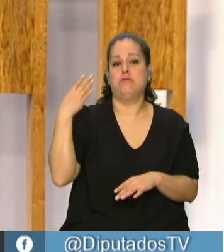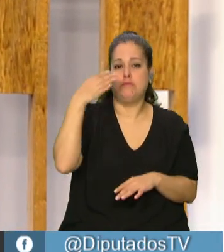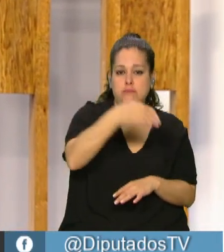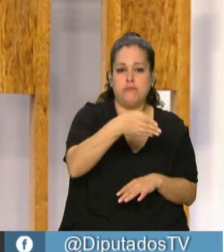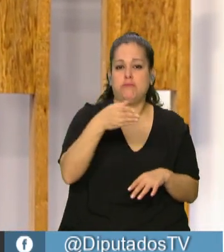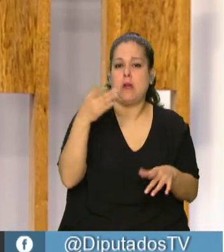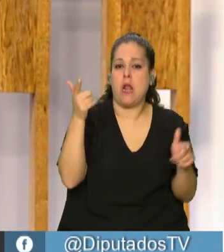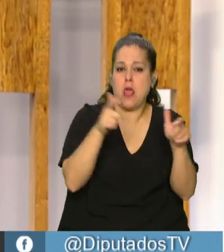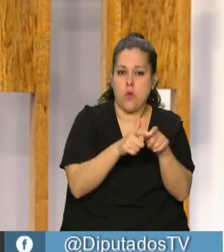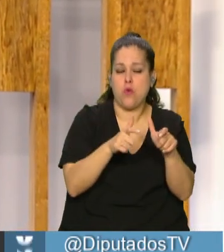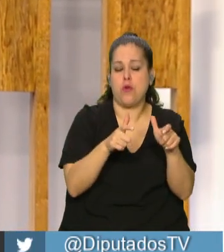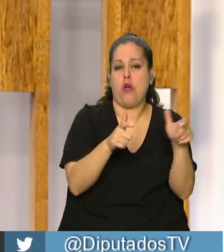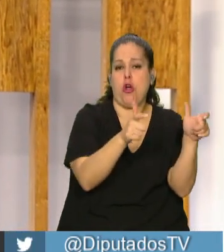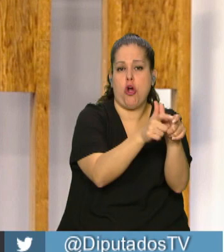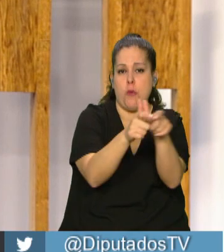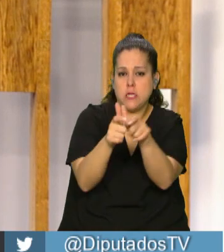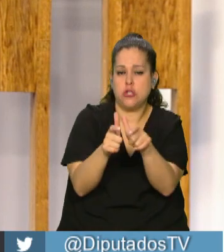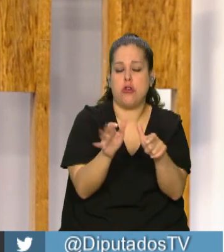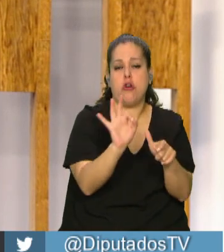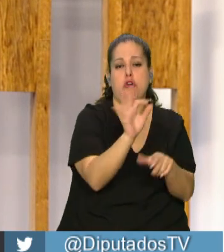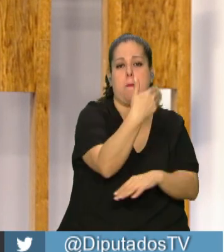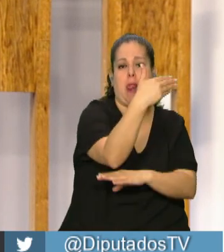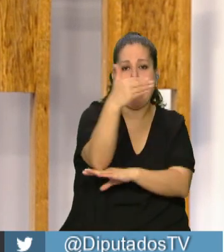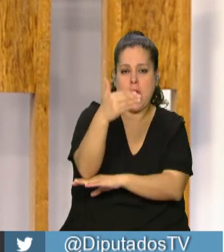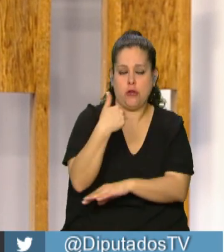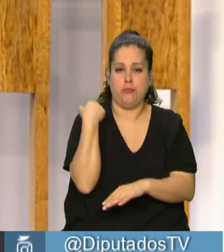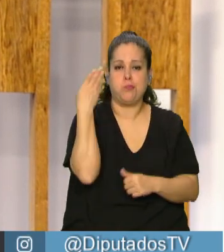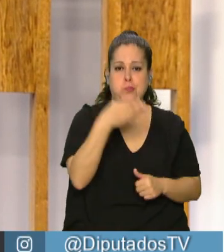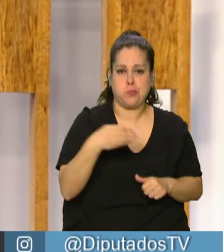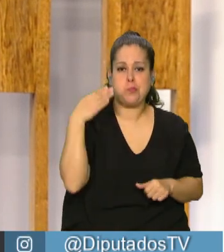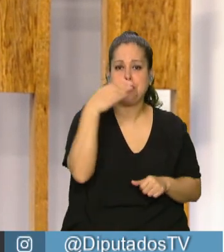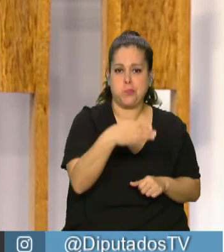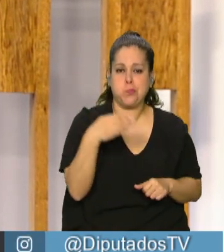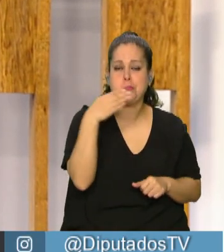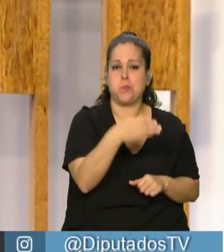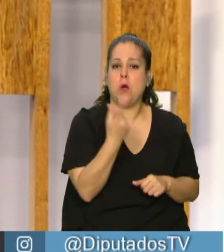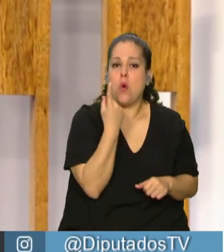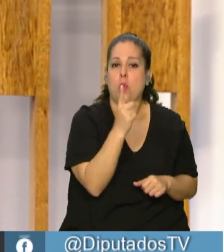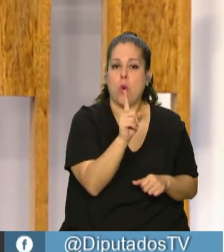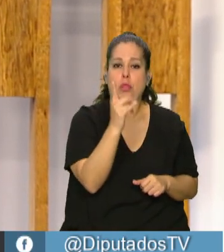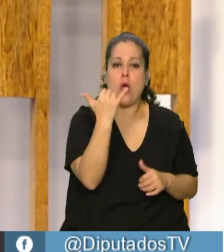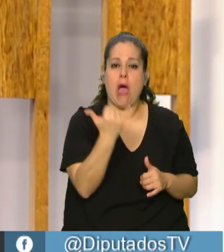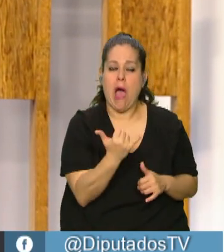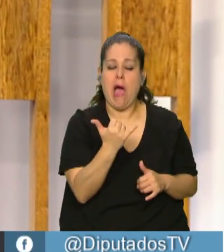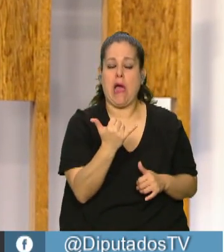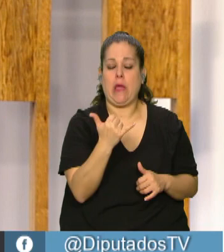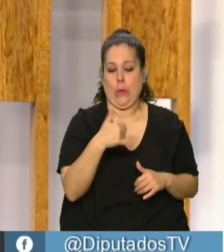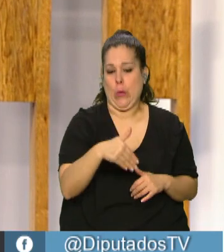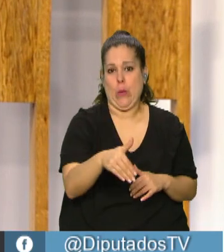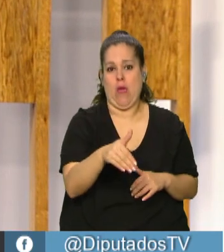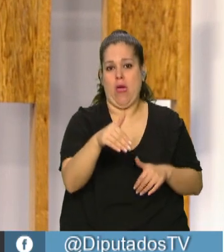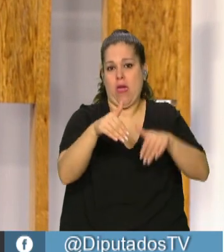de comisión, a plenarios, y cuando hay años